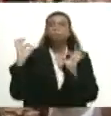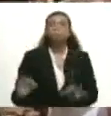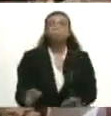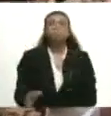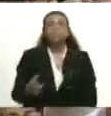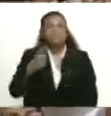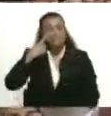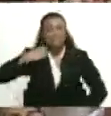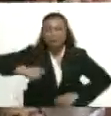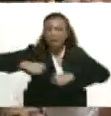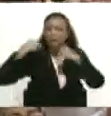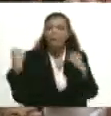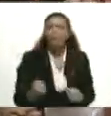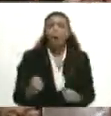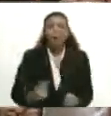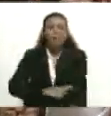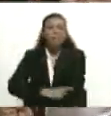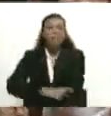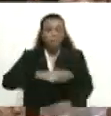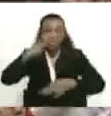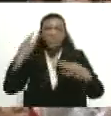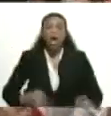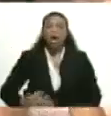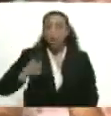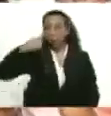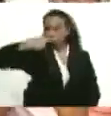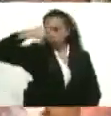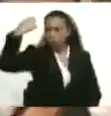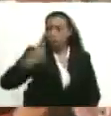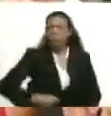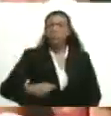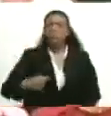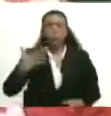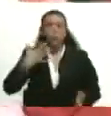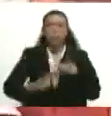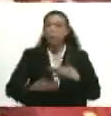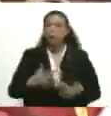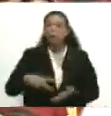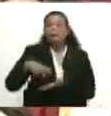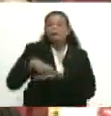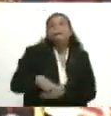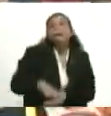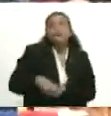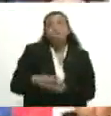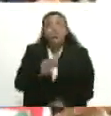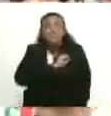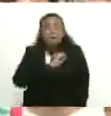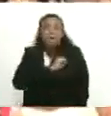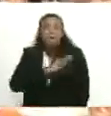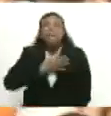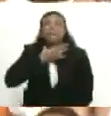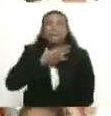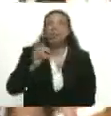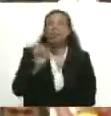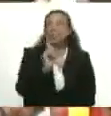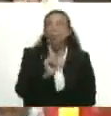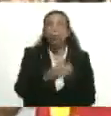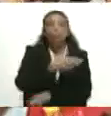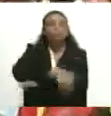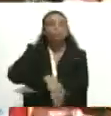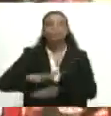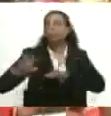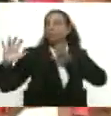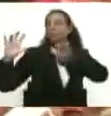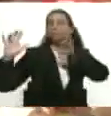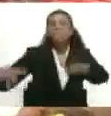pueblo rebelde, que sabe hacerlo, que no nos rendimos, que no nos da miedo, y cuando nos vamos para la calle,